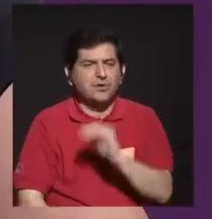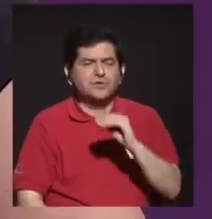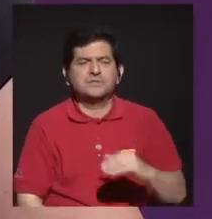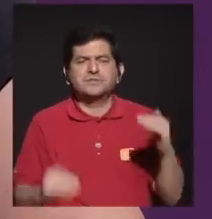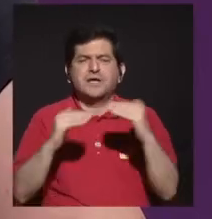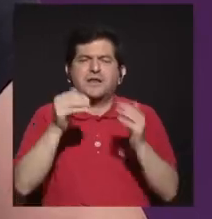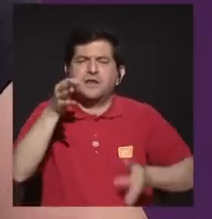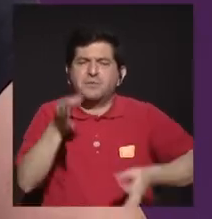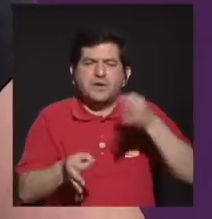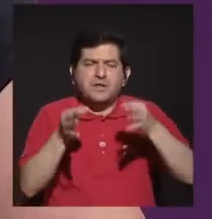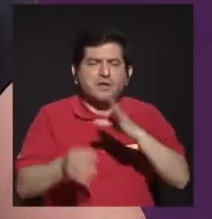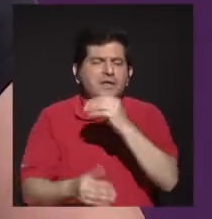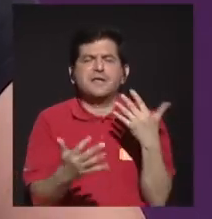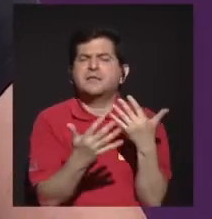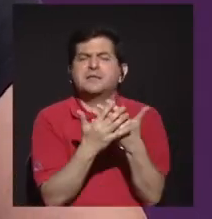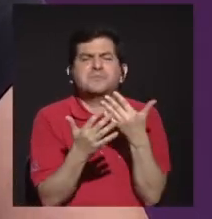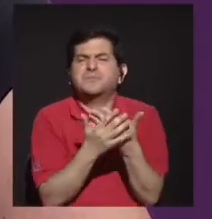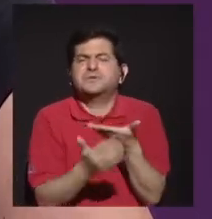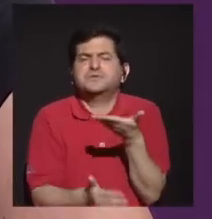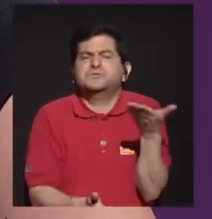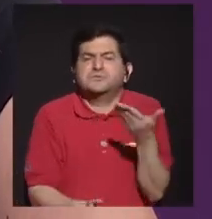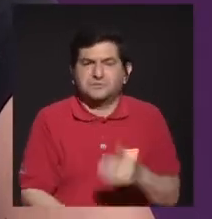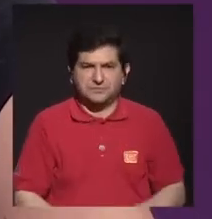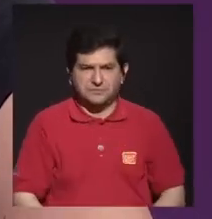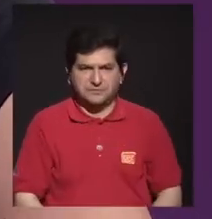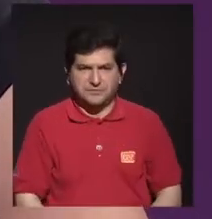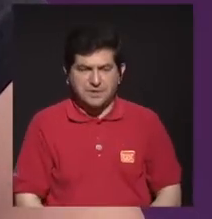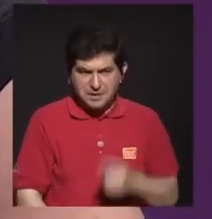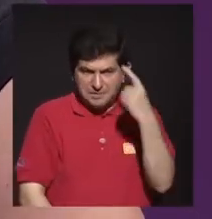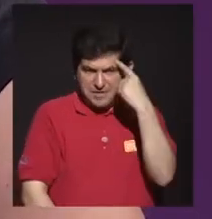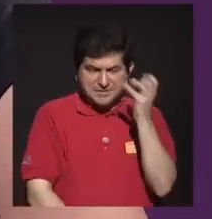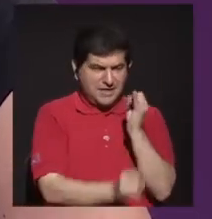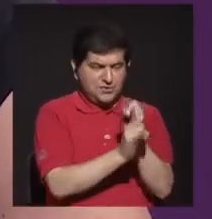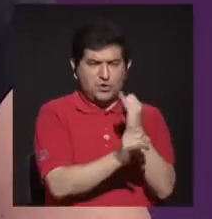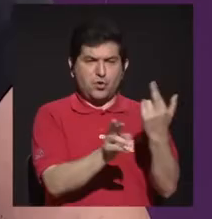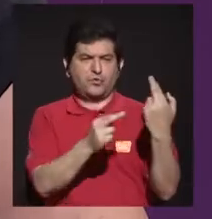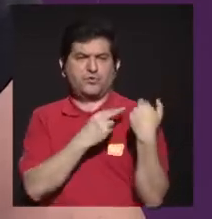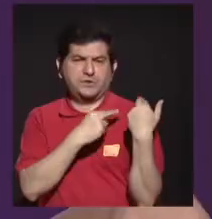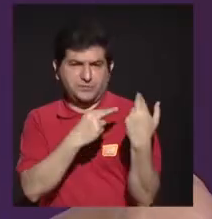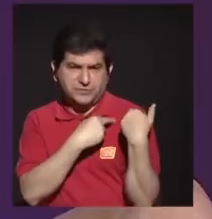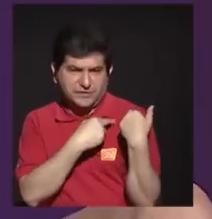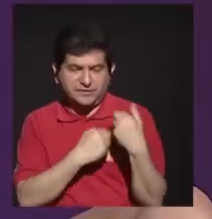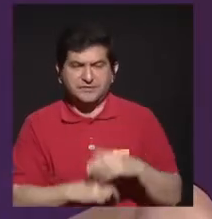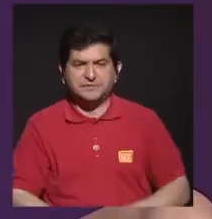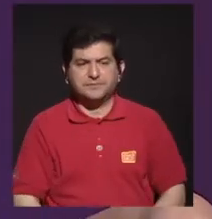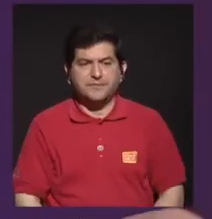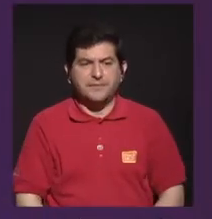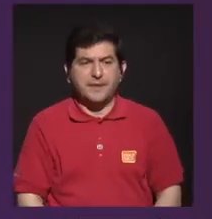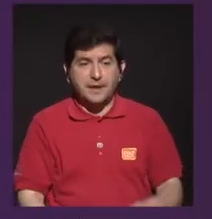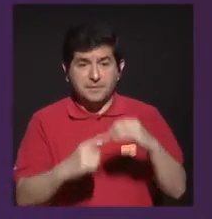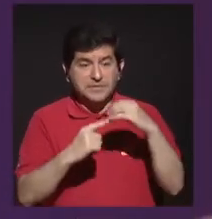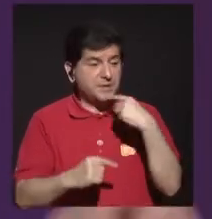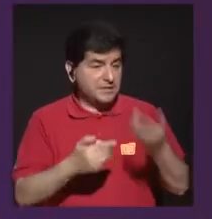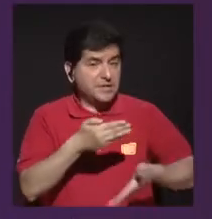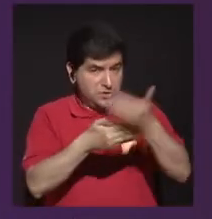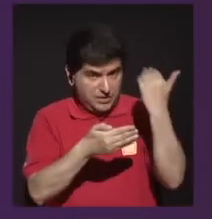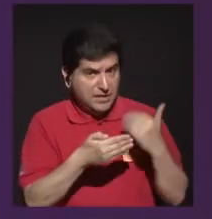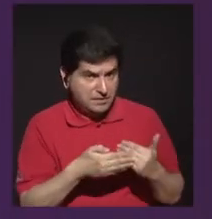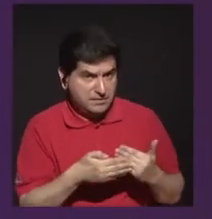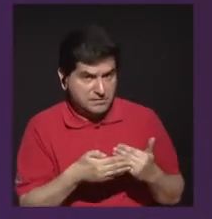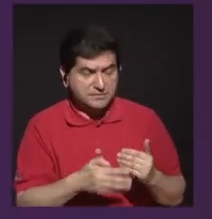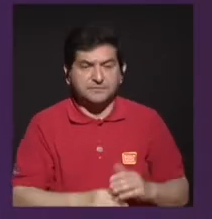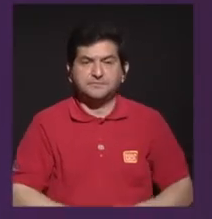judicial, penitenciario, de las instituciones encargadas, tal vez. Principalmente esto que te estaba diciendo, por